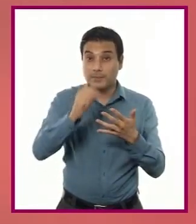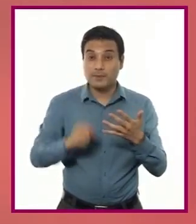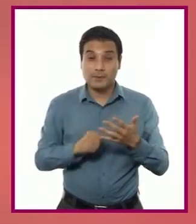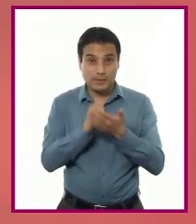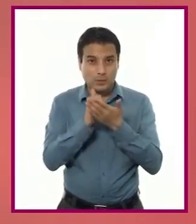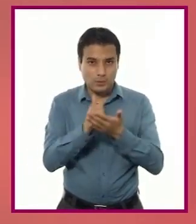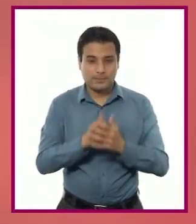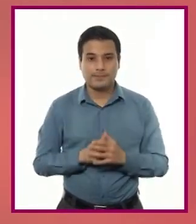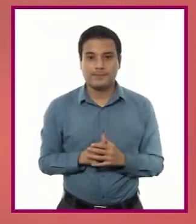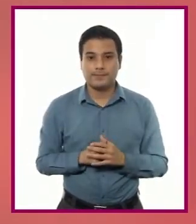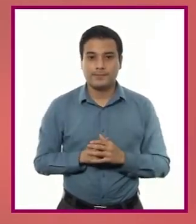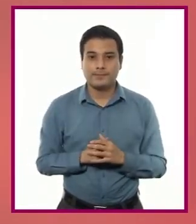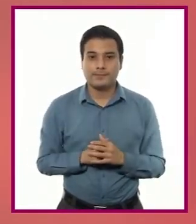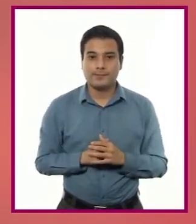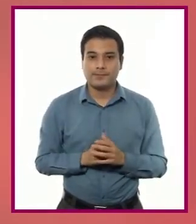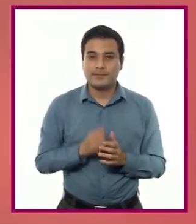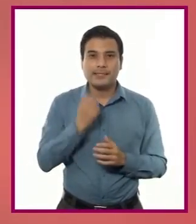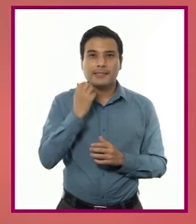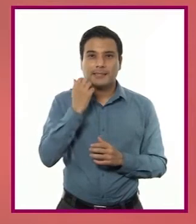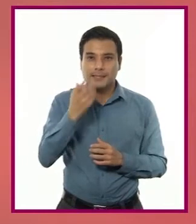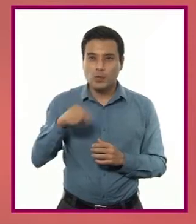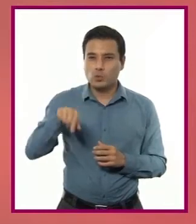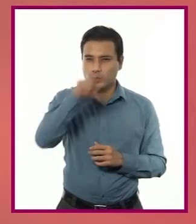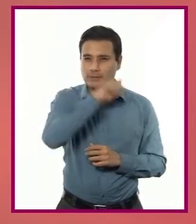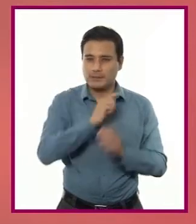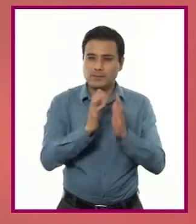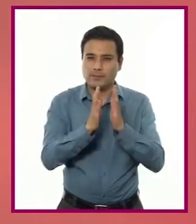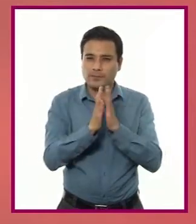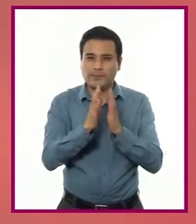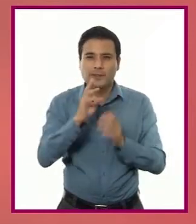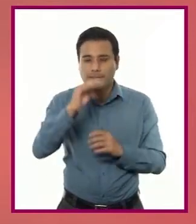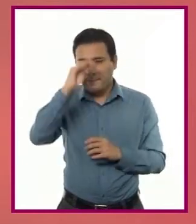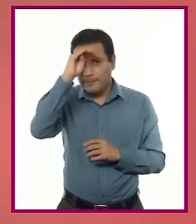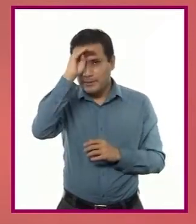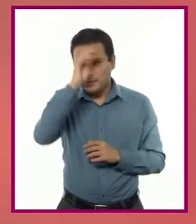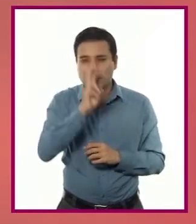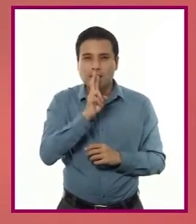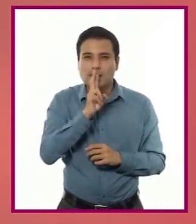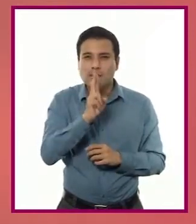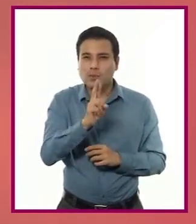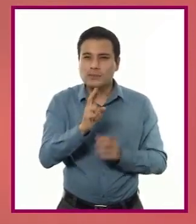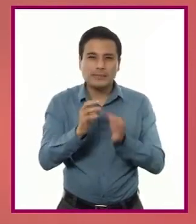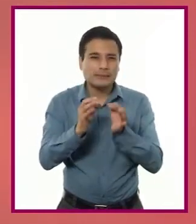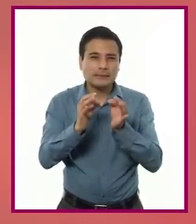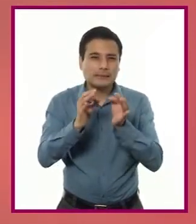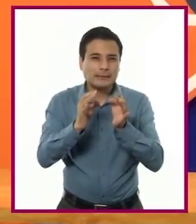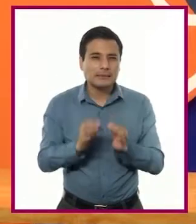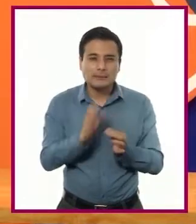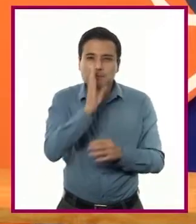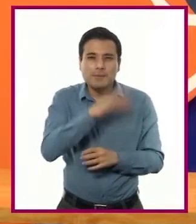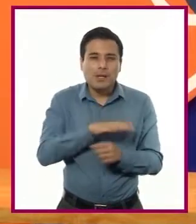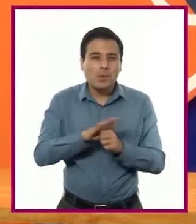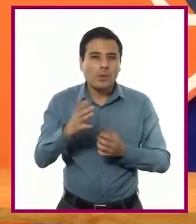muy útil. Quiero que vayamos decidiendo qué respuesta no es correcta y la razón.